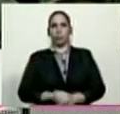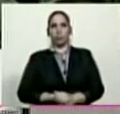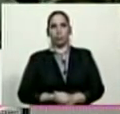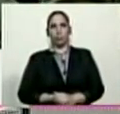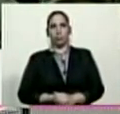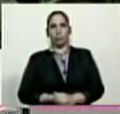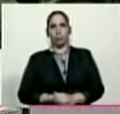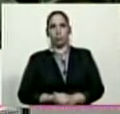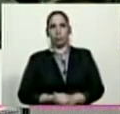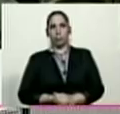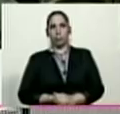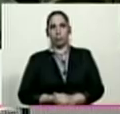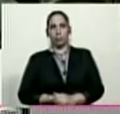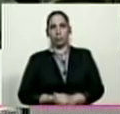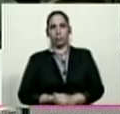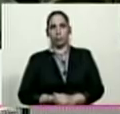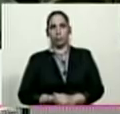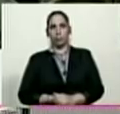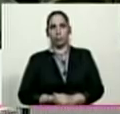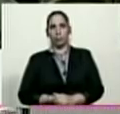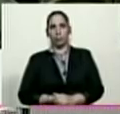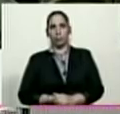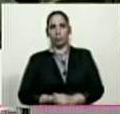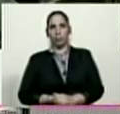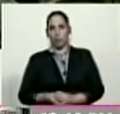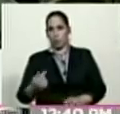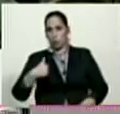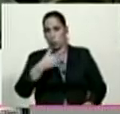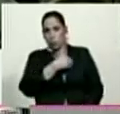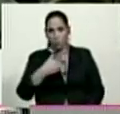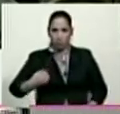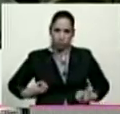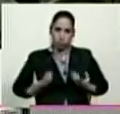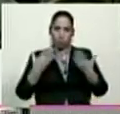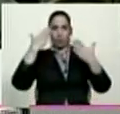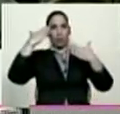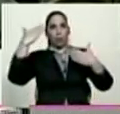ejemplar. De cara, yo quiero transmitir mi saludo